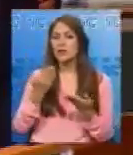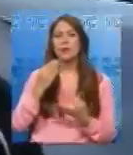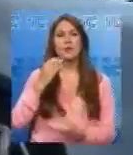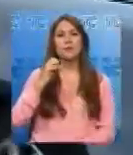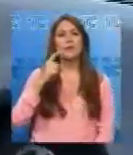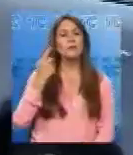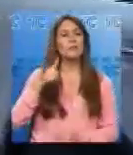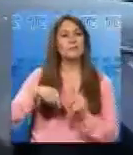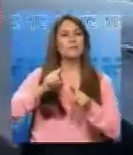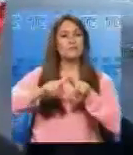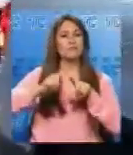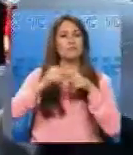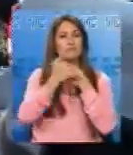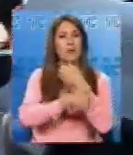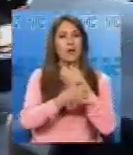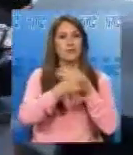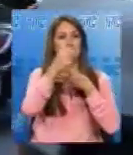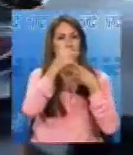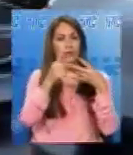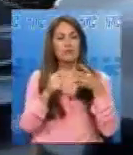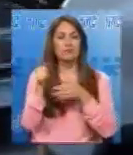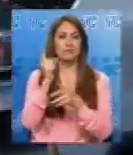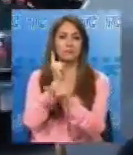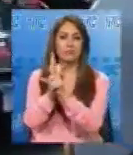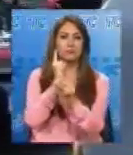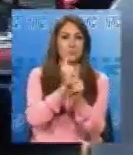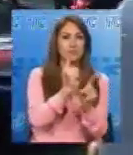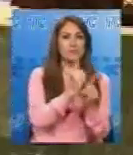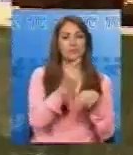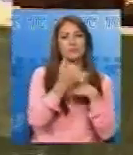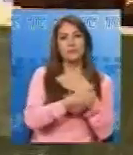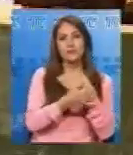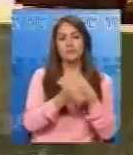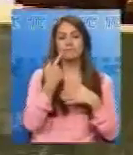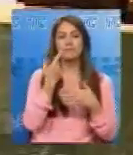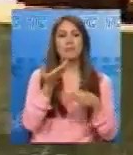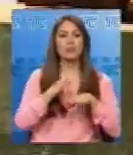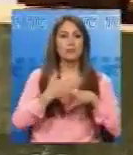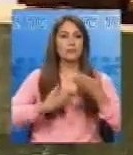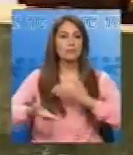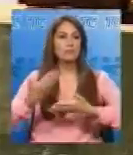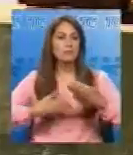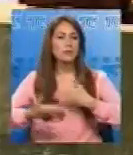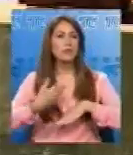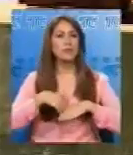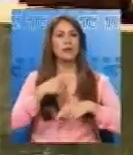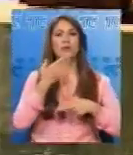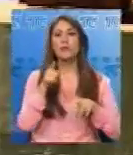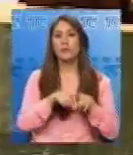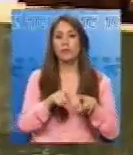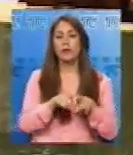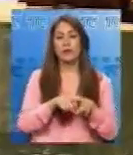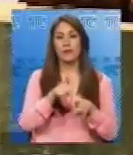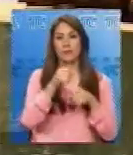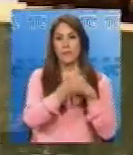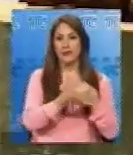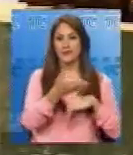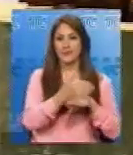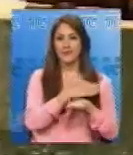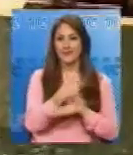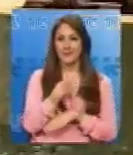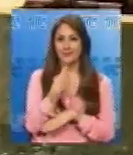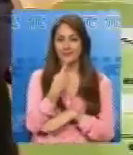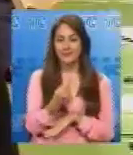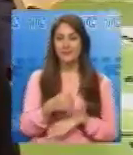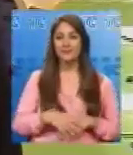e Irán. Los temas básicamente se enfocan en aspectos vinculados al comercio entre Ecuador y los países mencionados. El